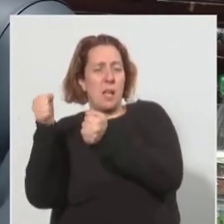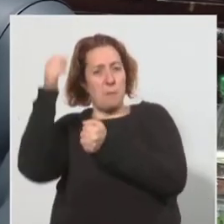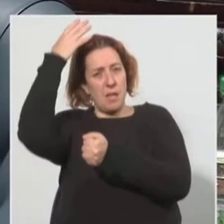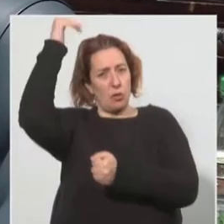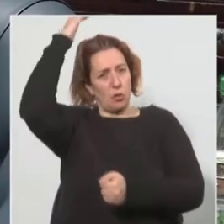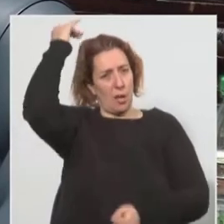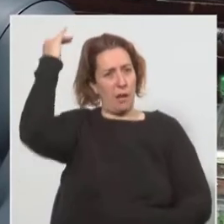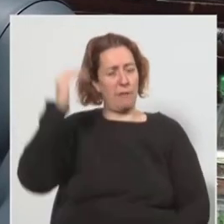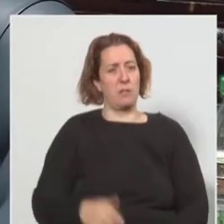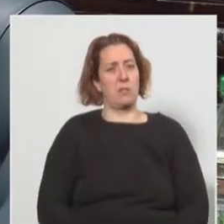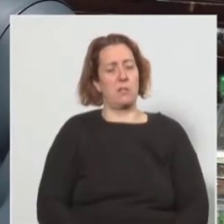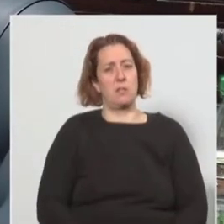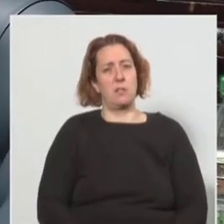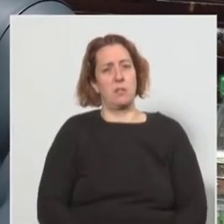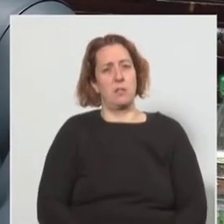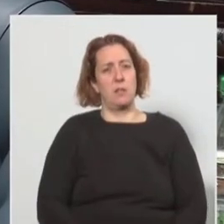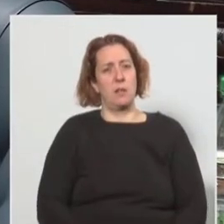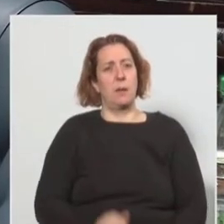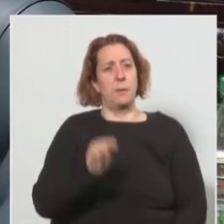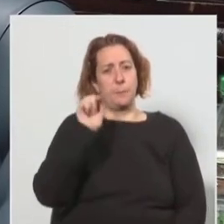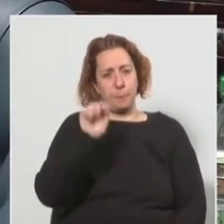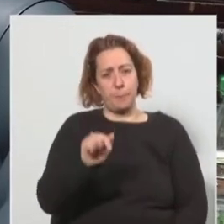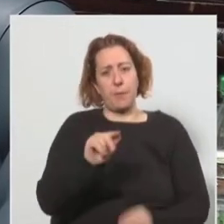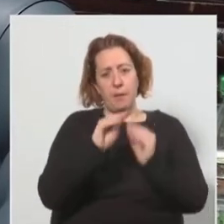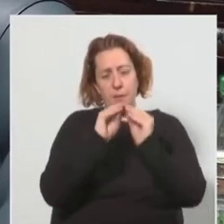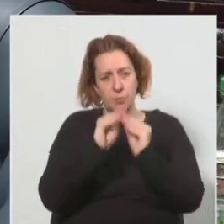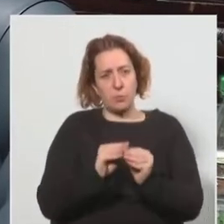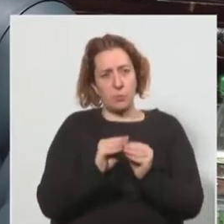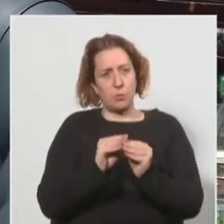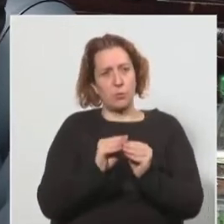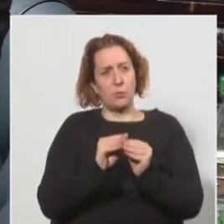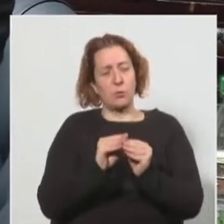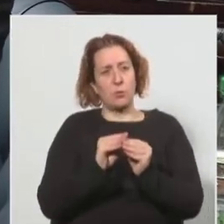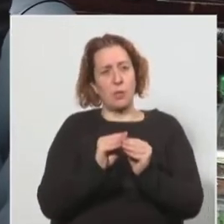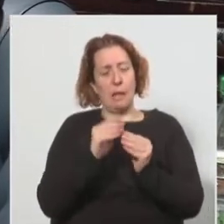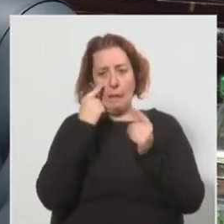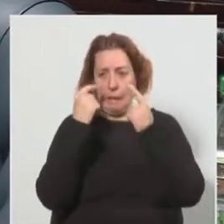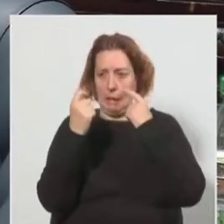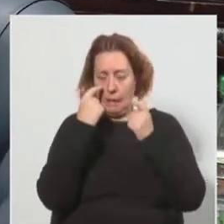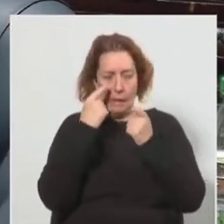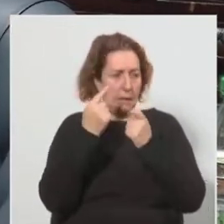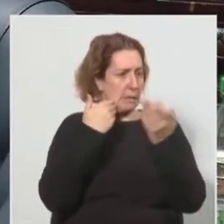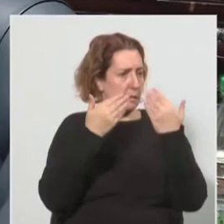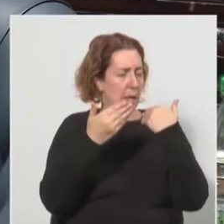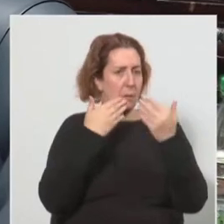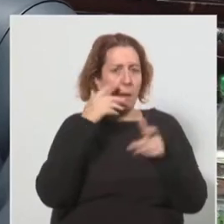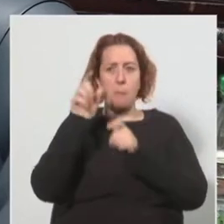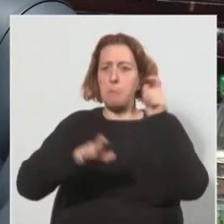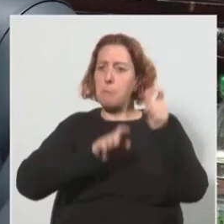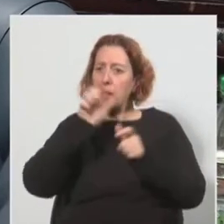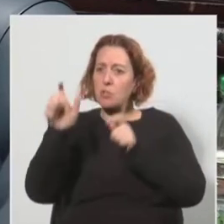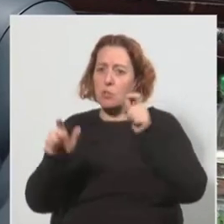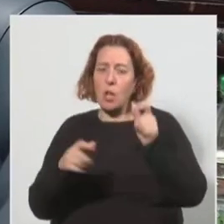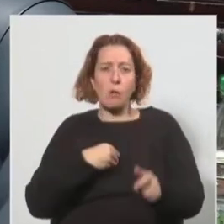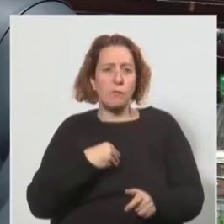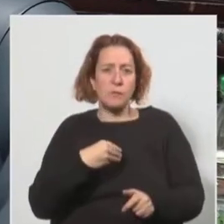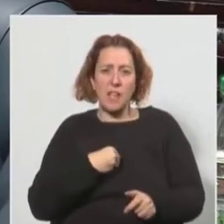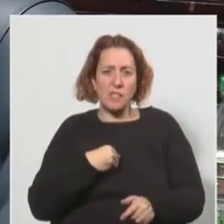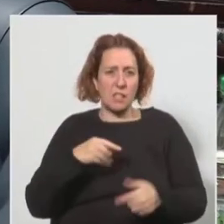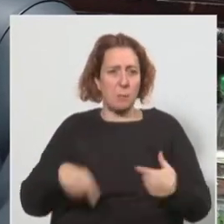Árabes. Estos asuntos se detectan y se hablan entre el personal de confianza de los